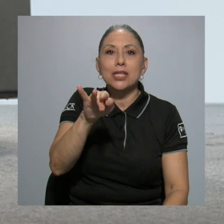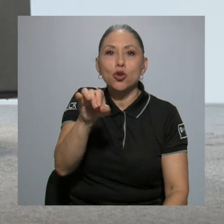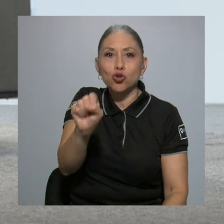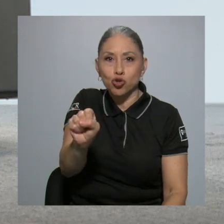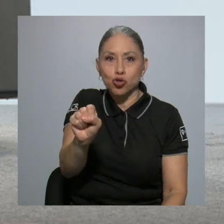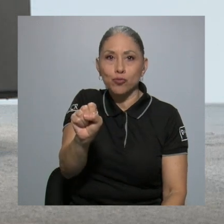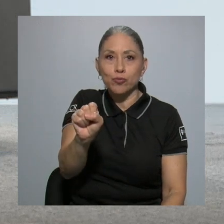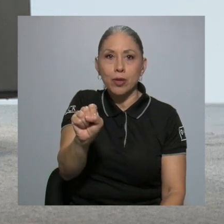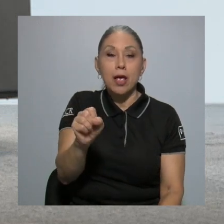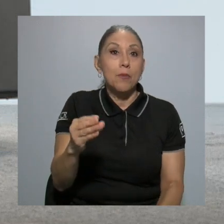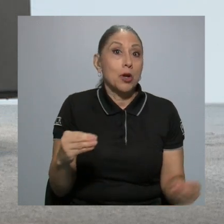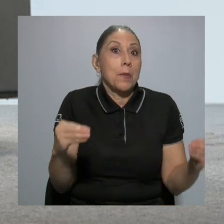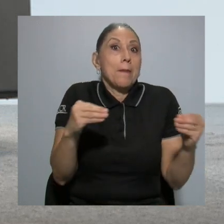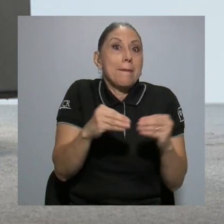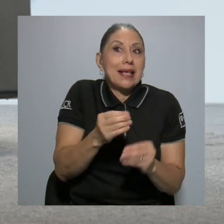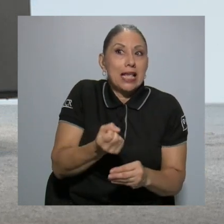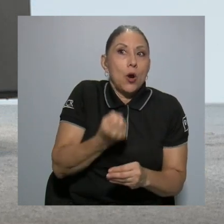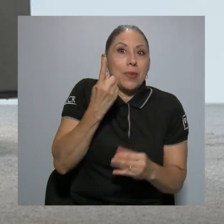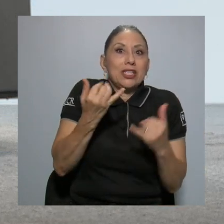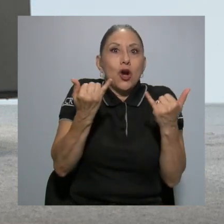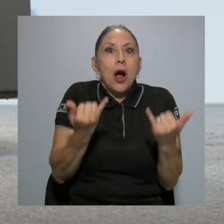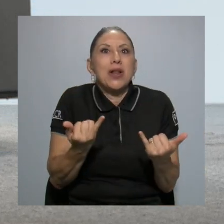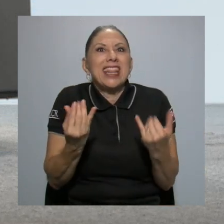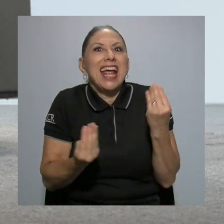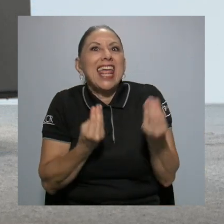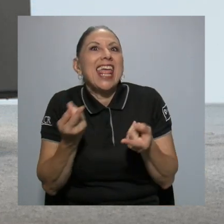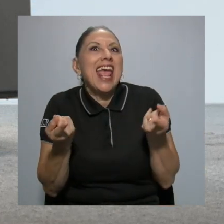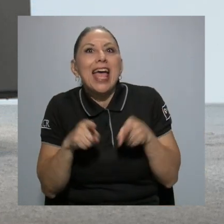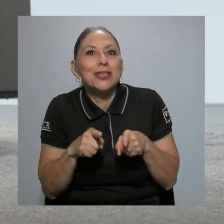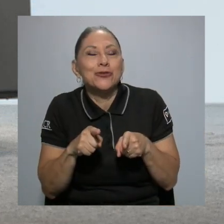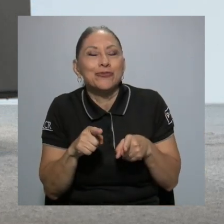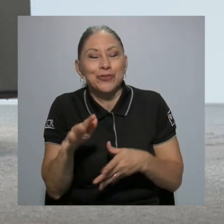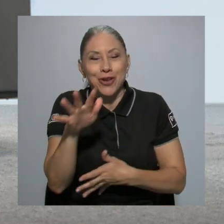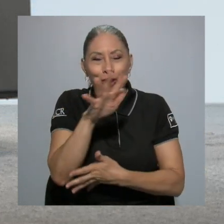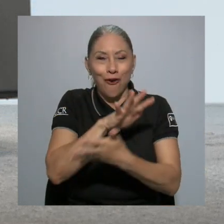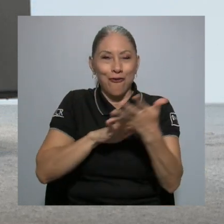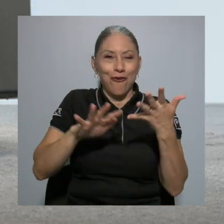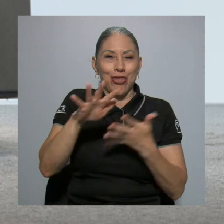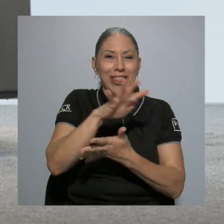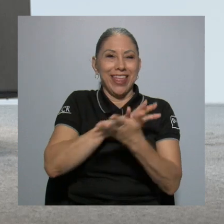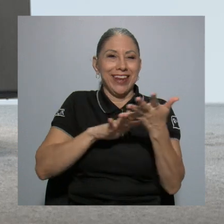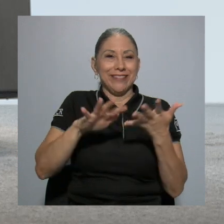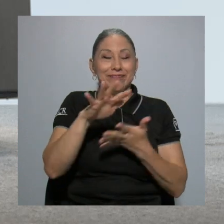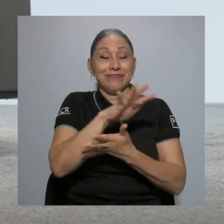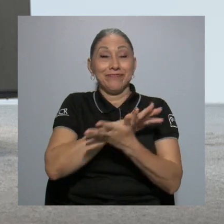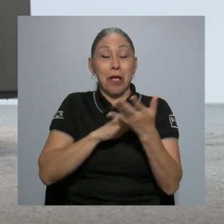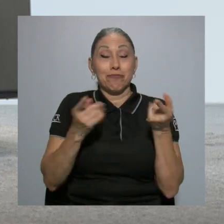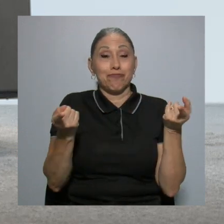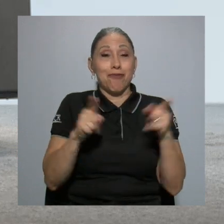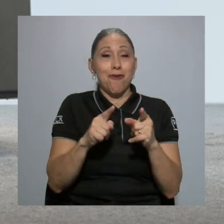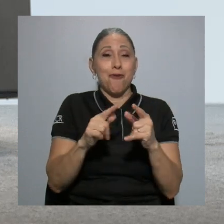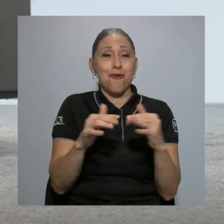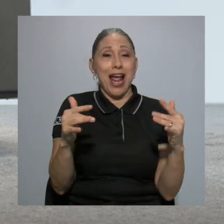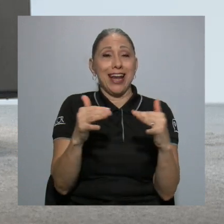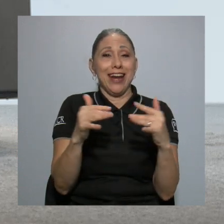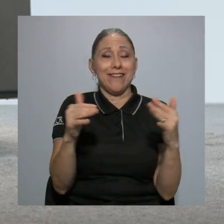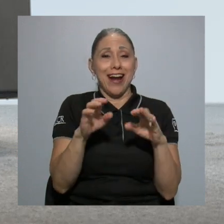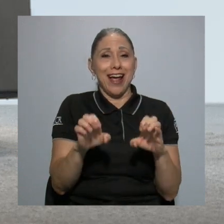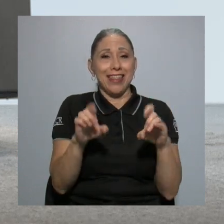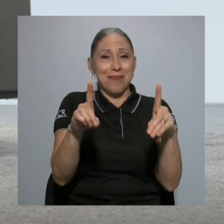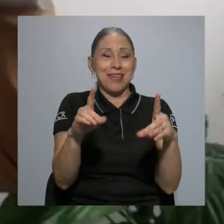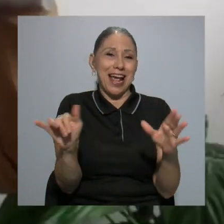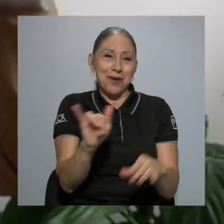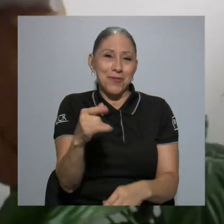Bueno, más que comprensión, ahorita lo que nos ha hecho es confundir y ha provocado una guerra académica, como te